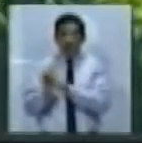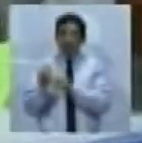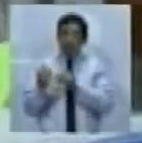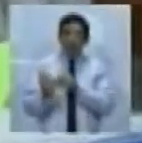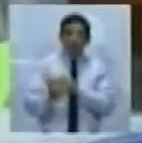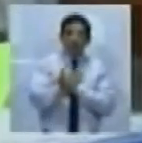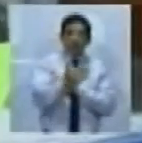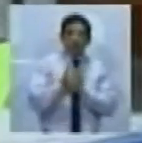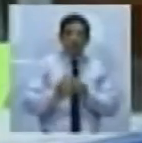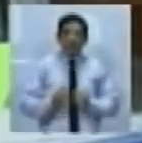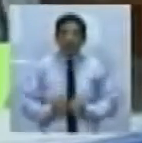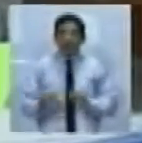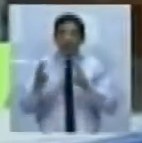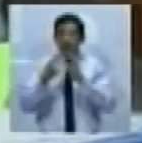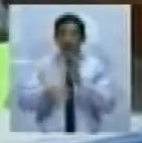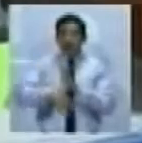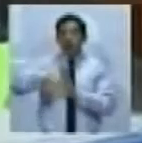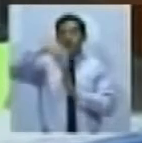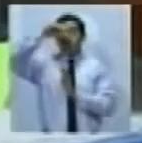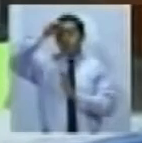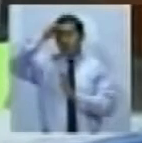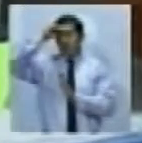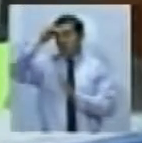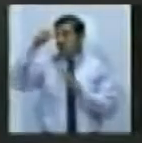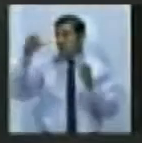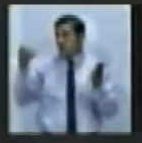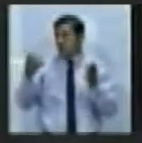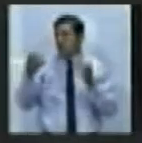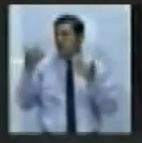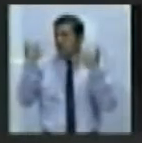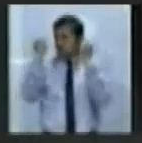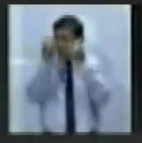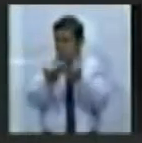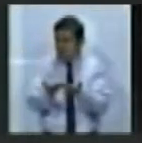adelante. El tema emprendedor comienza a ponerse en